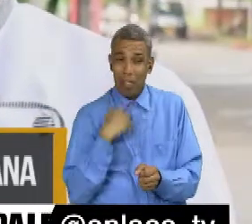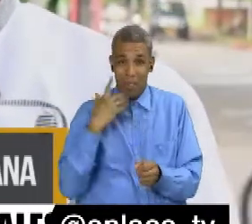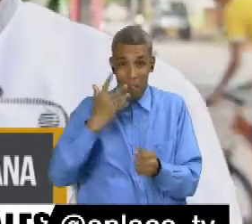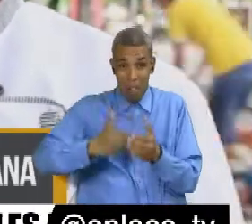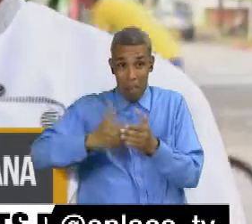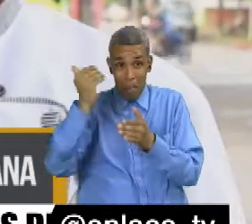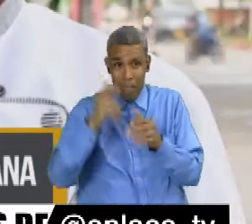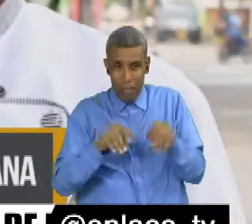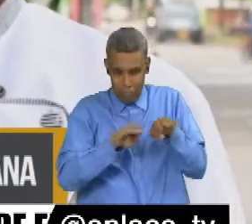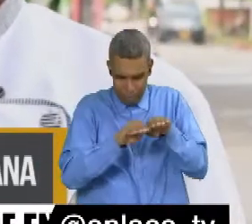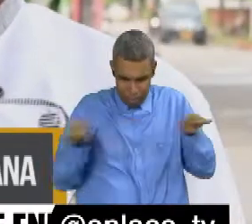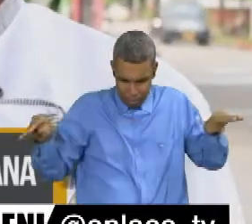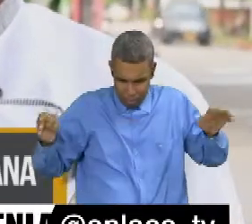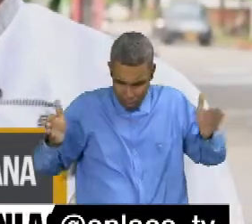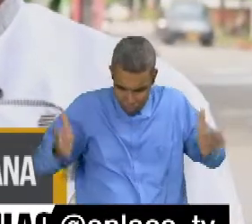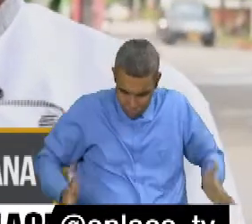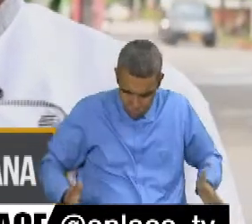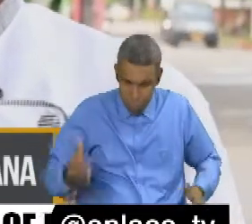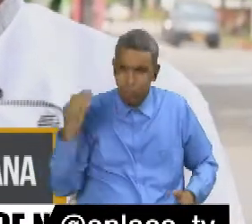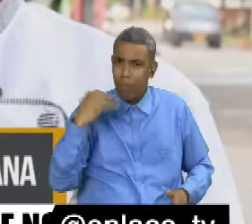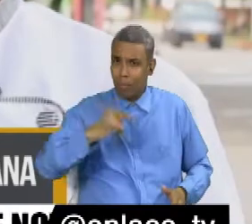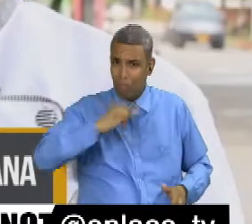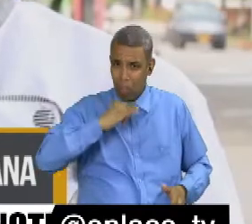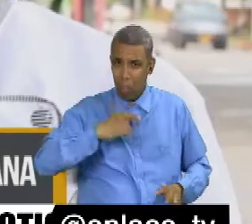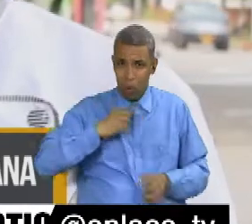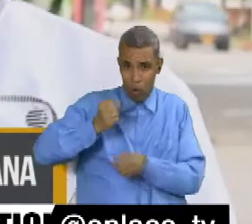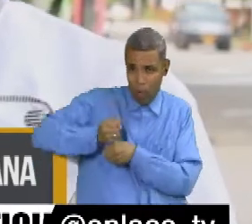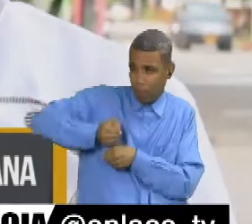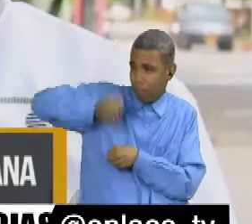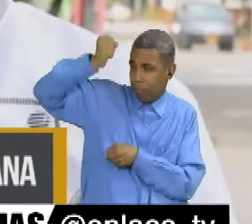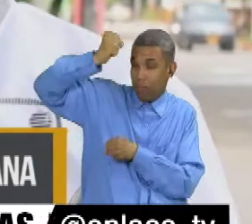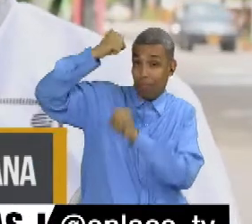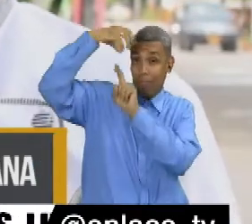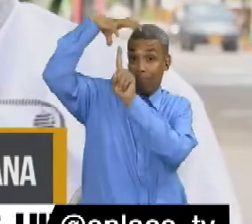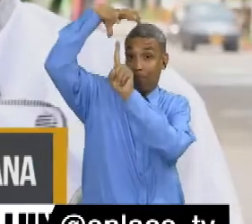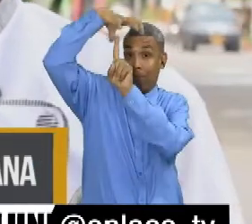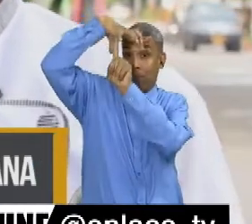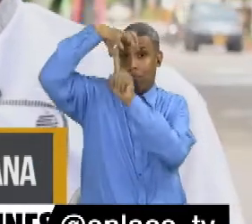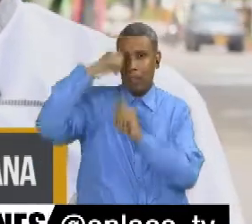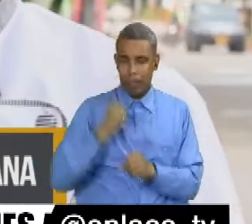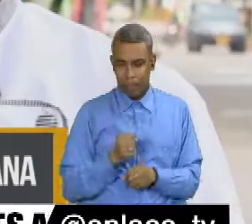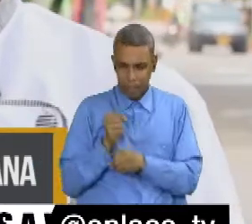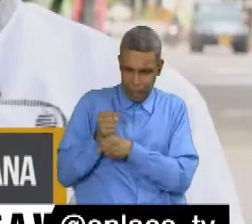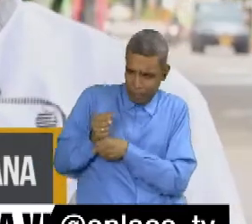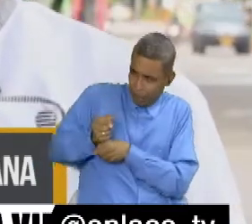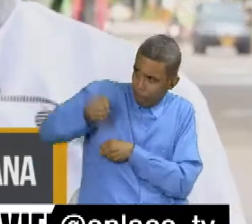timbo, una sombrilla. Pues al principio comencé así porque